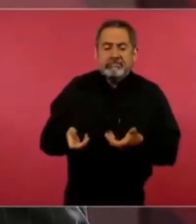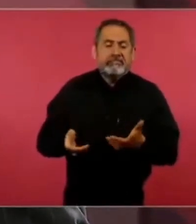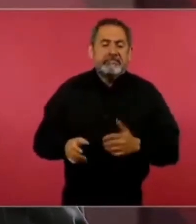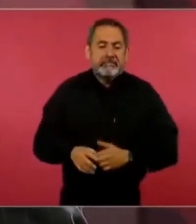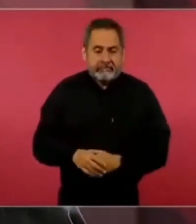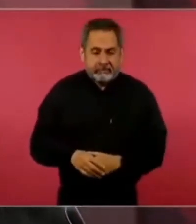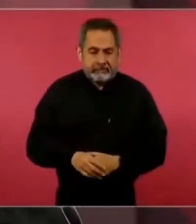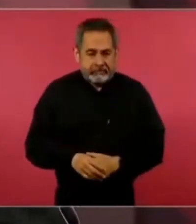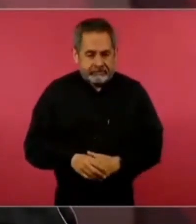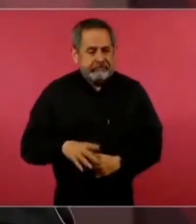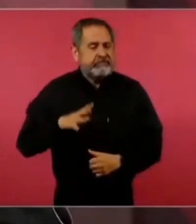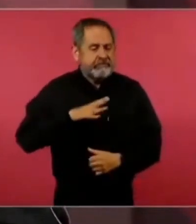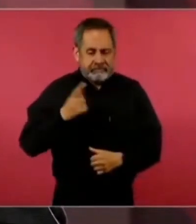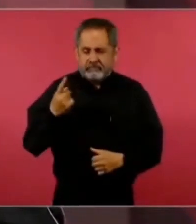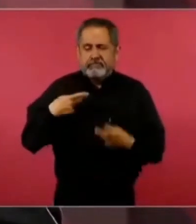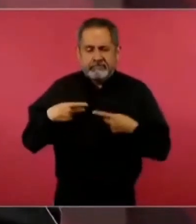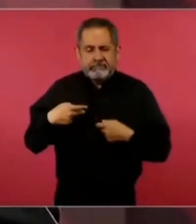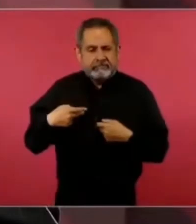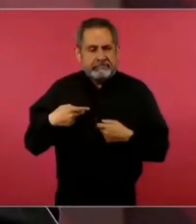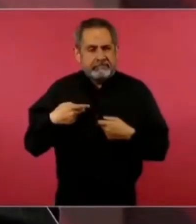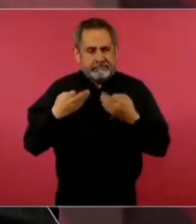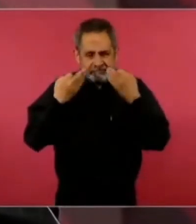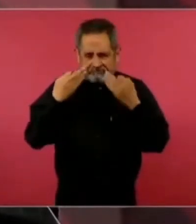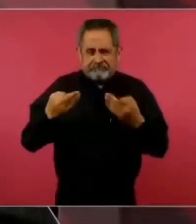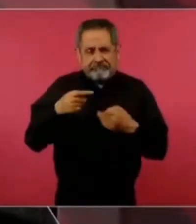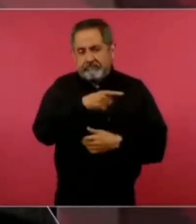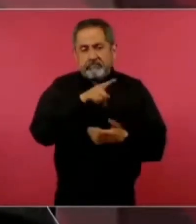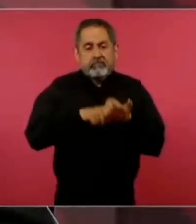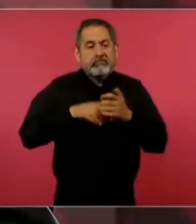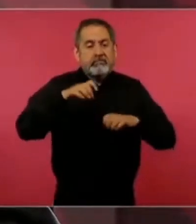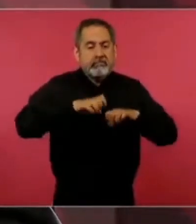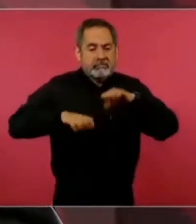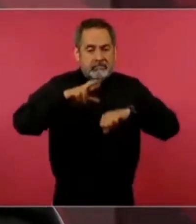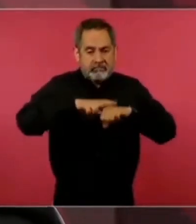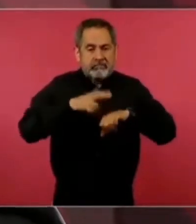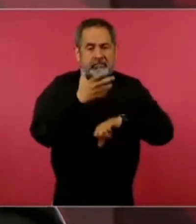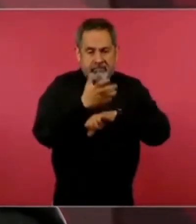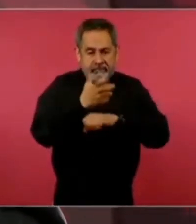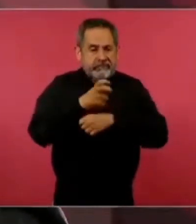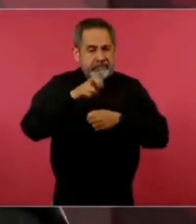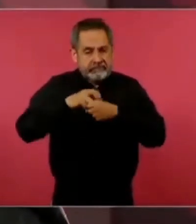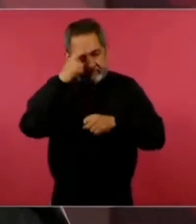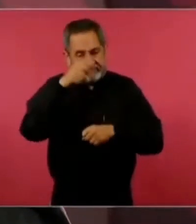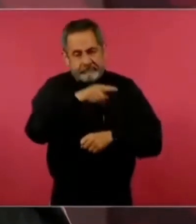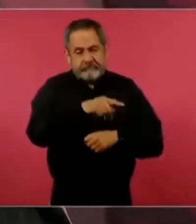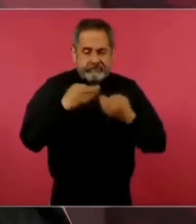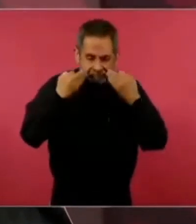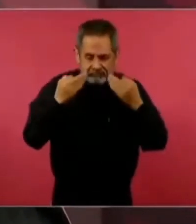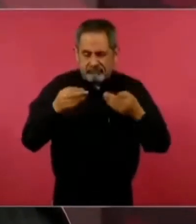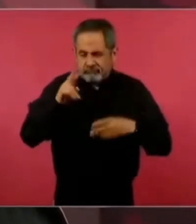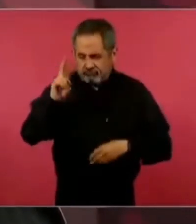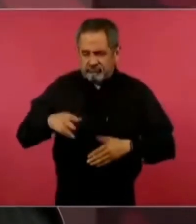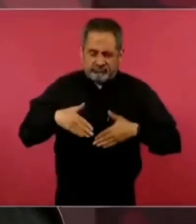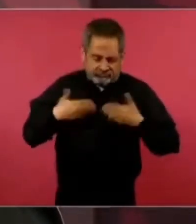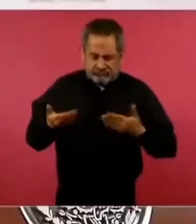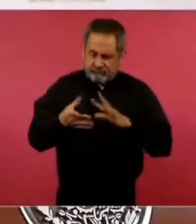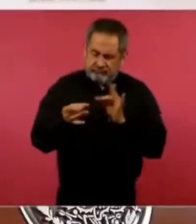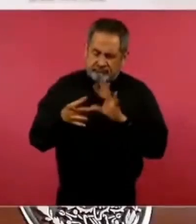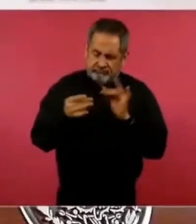Hay un testimonio de un embajador de Estados Unidos en México en donde habla